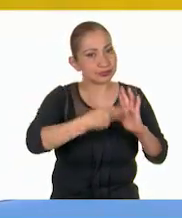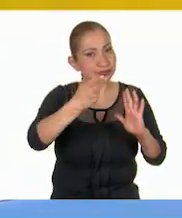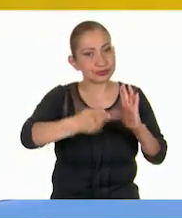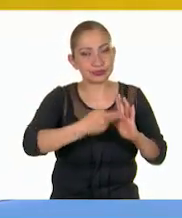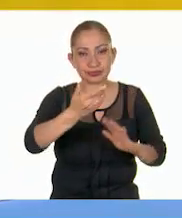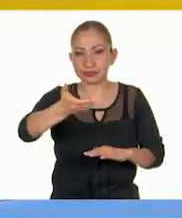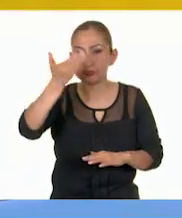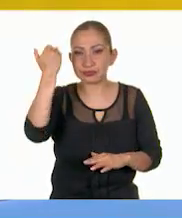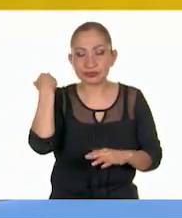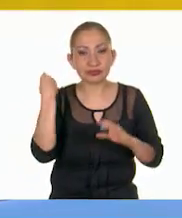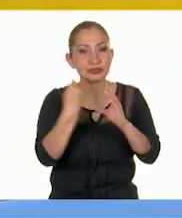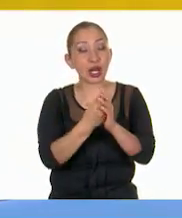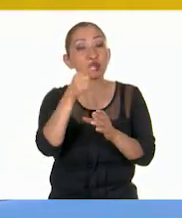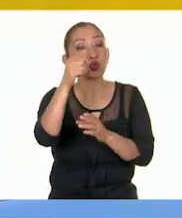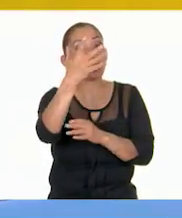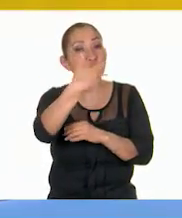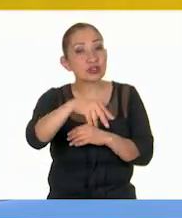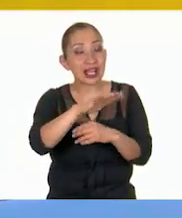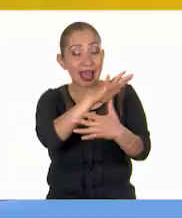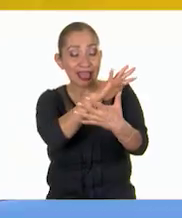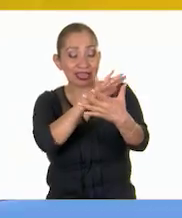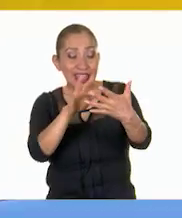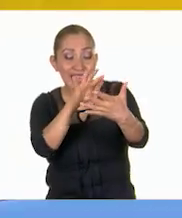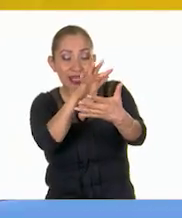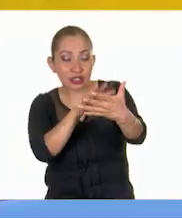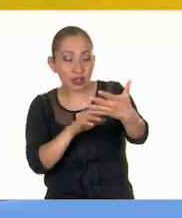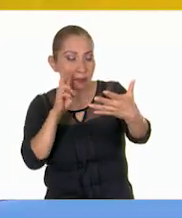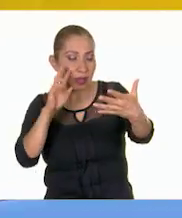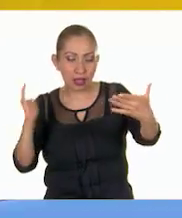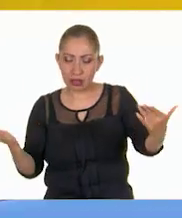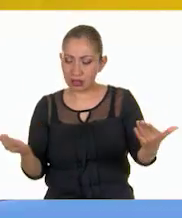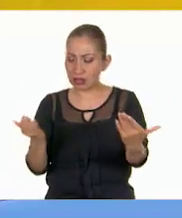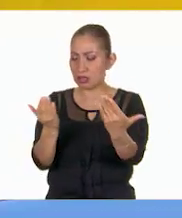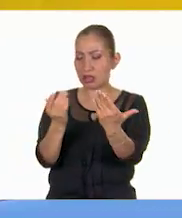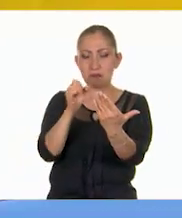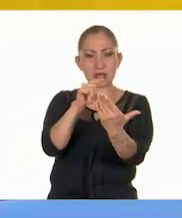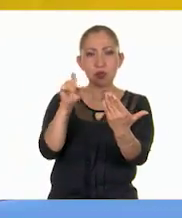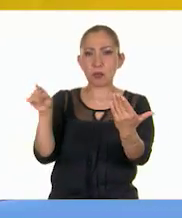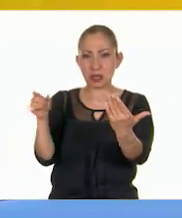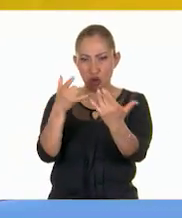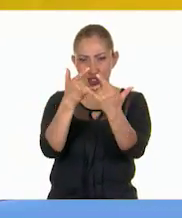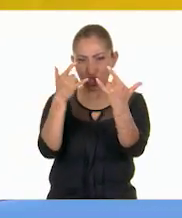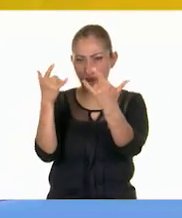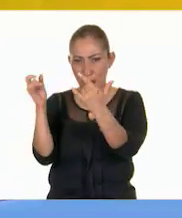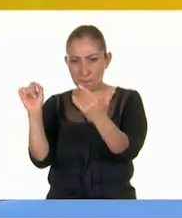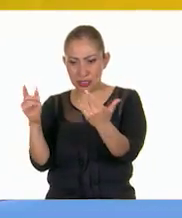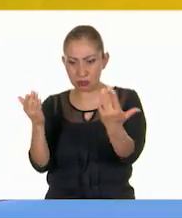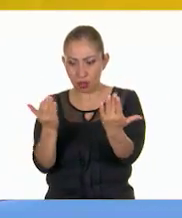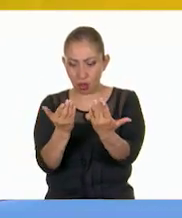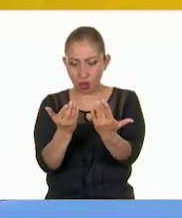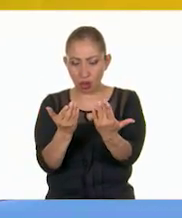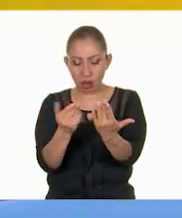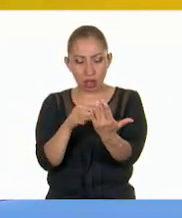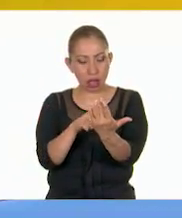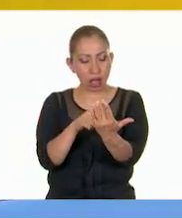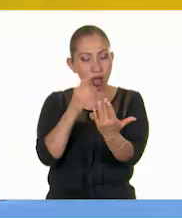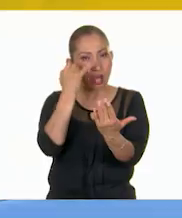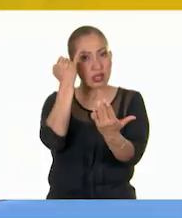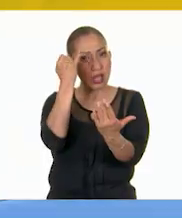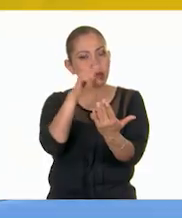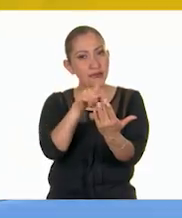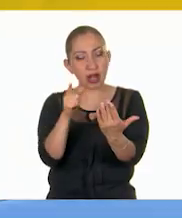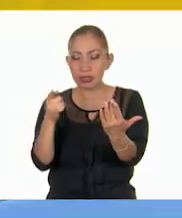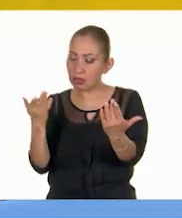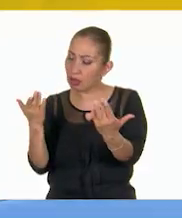clases anteriores. Busquen textos que confronten las posturas, es decir, que les muestren